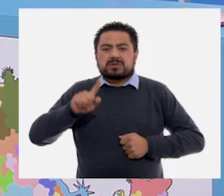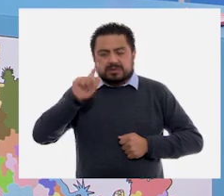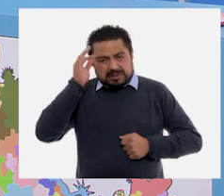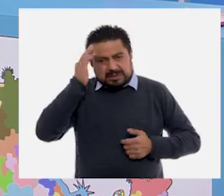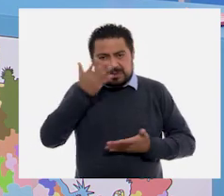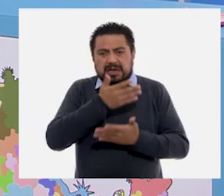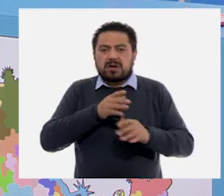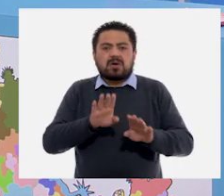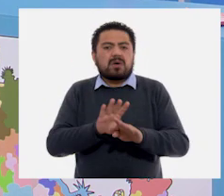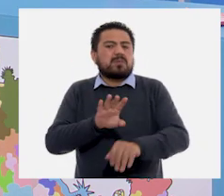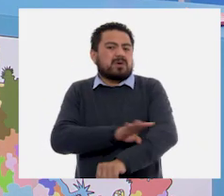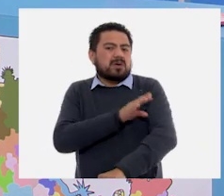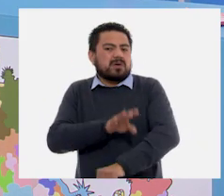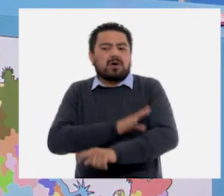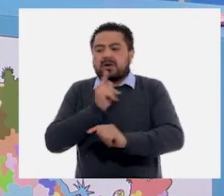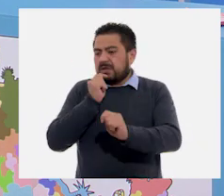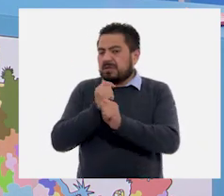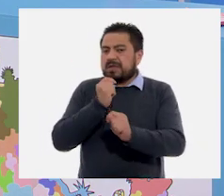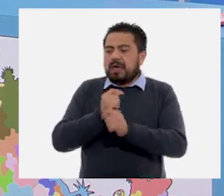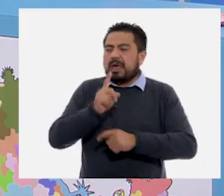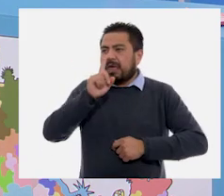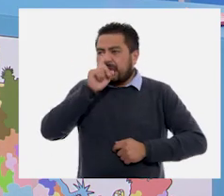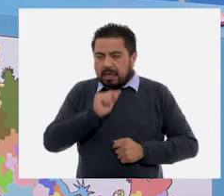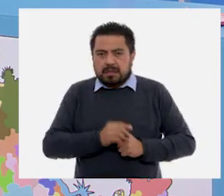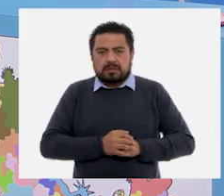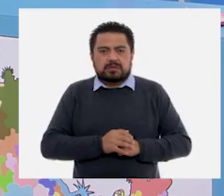como la electricidad o el transporte falla,